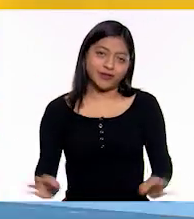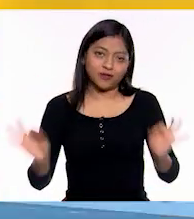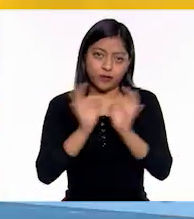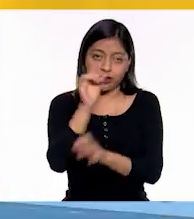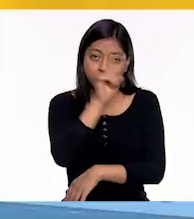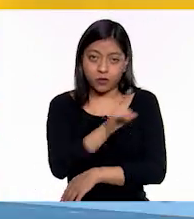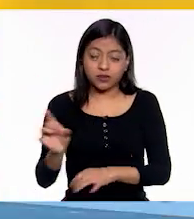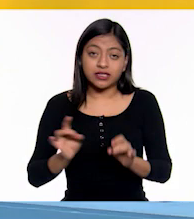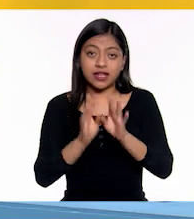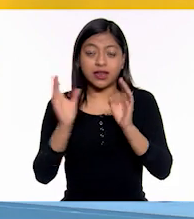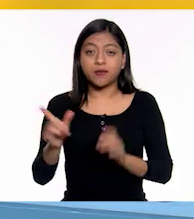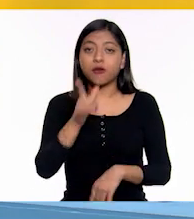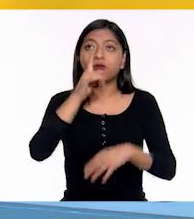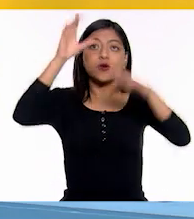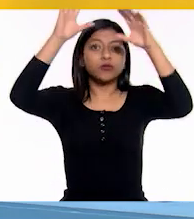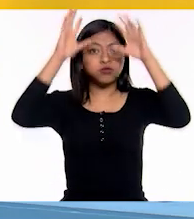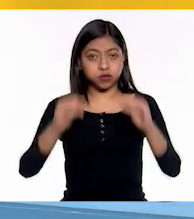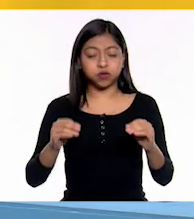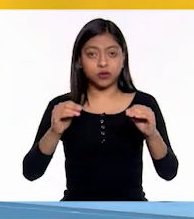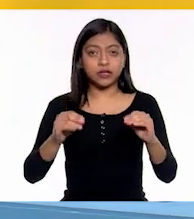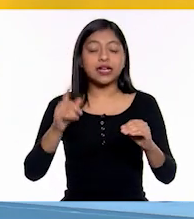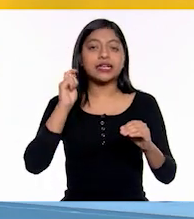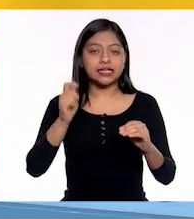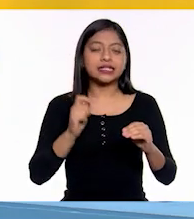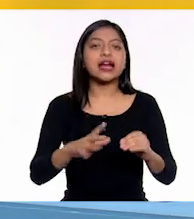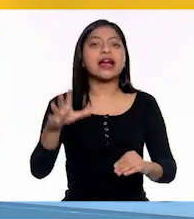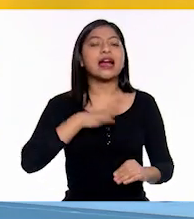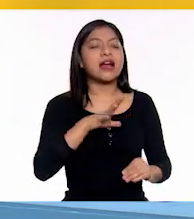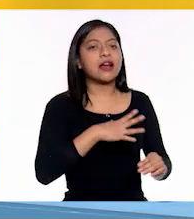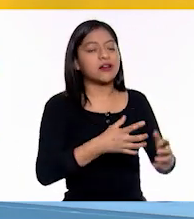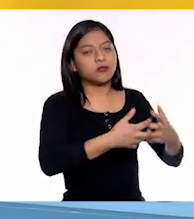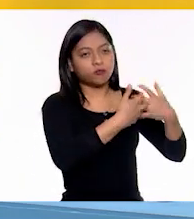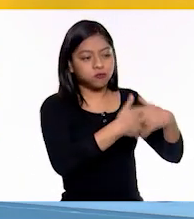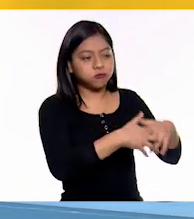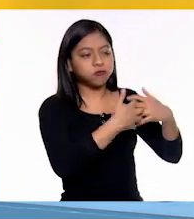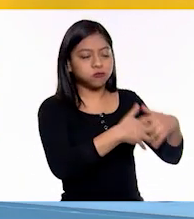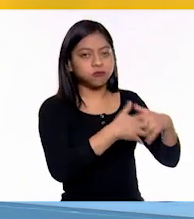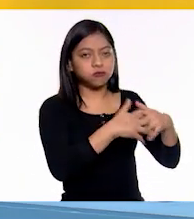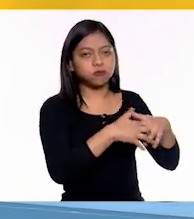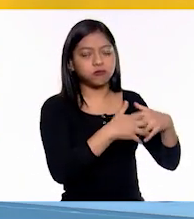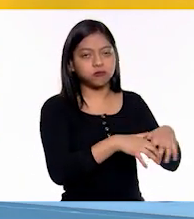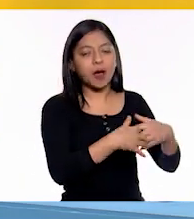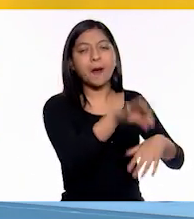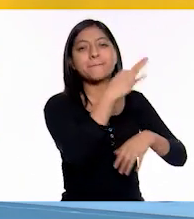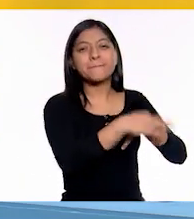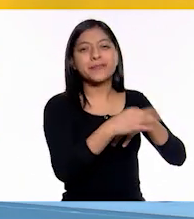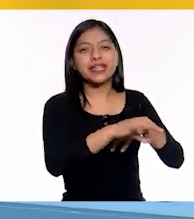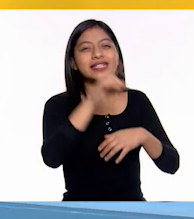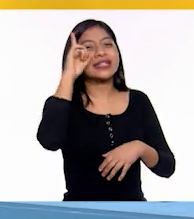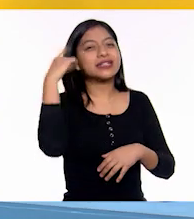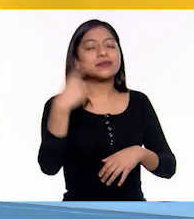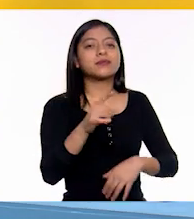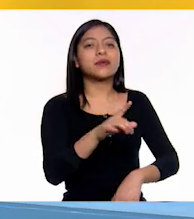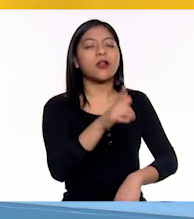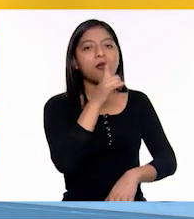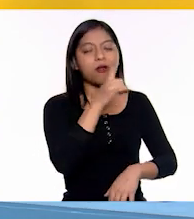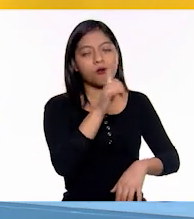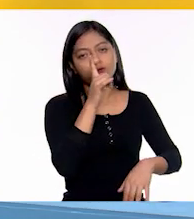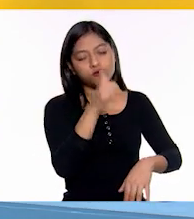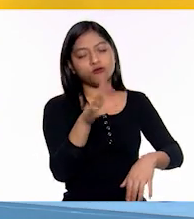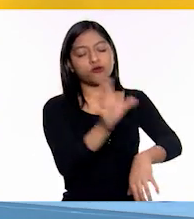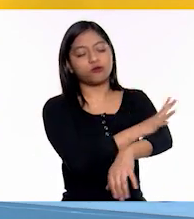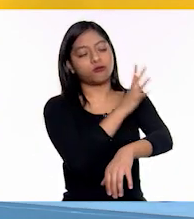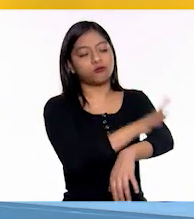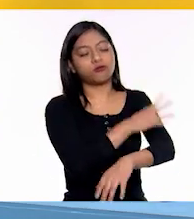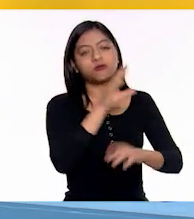cuando hay un apagón, algunos servicios activan plantas generadoras alternas y las baterías que tienen energía limitada solo